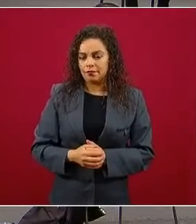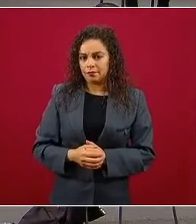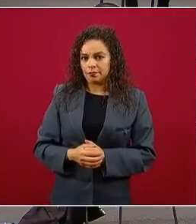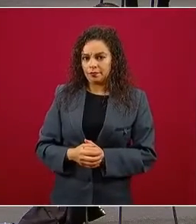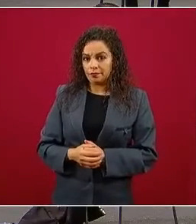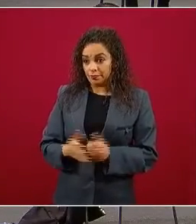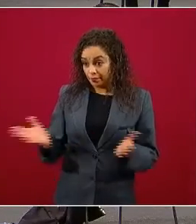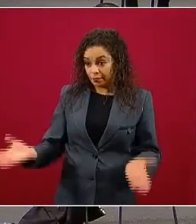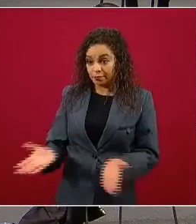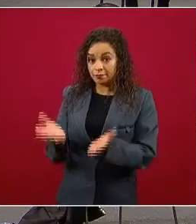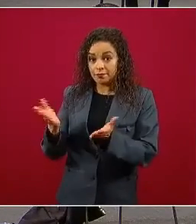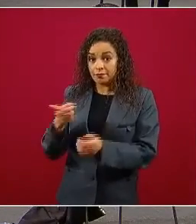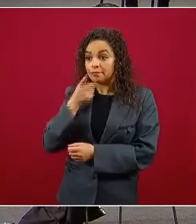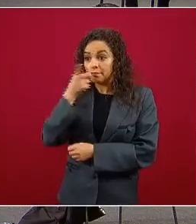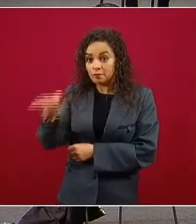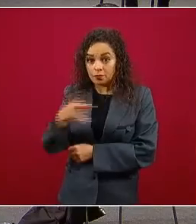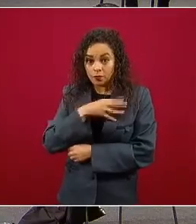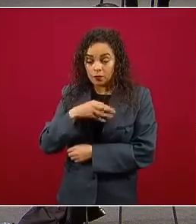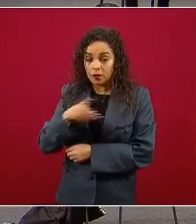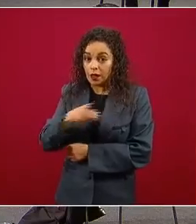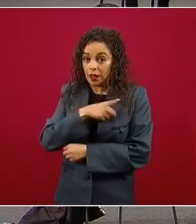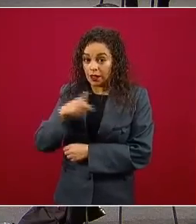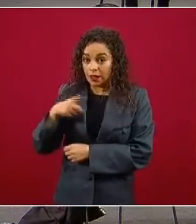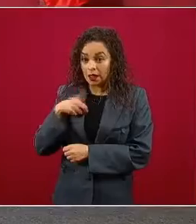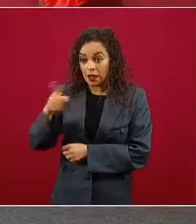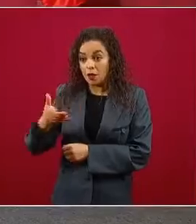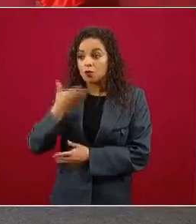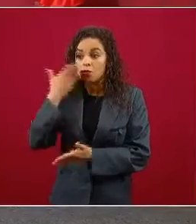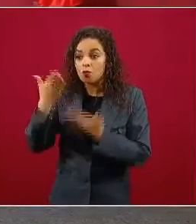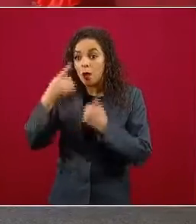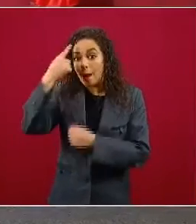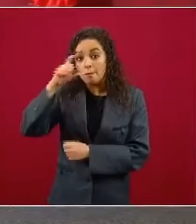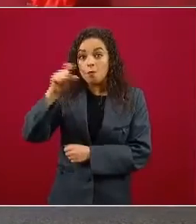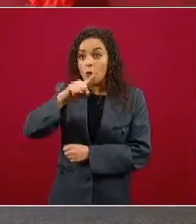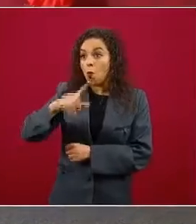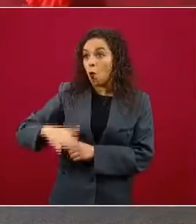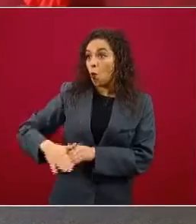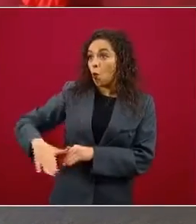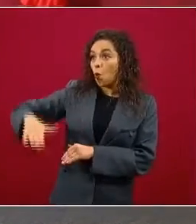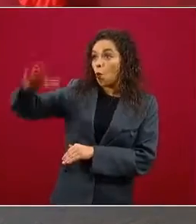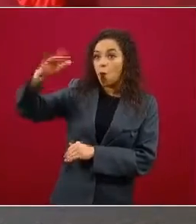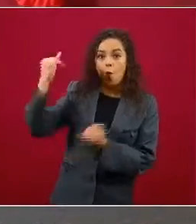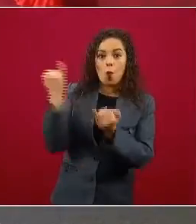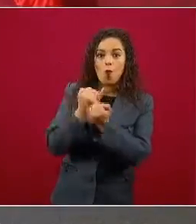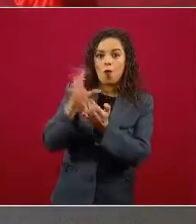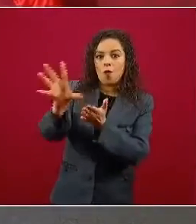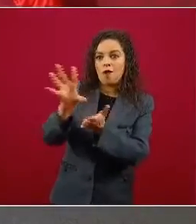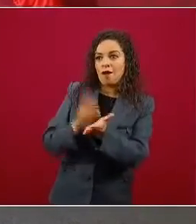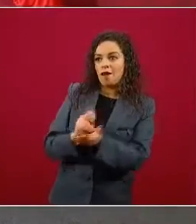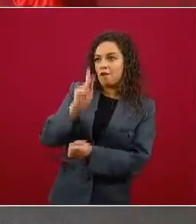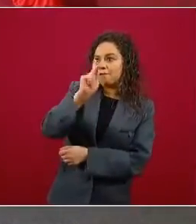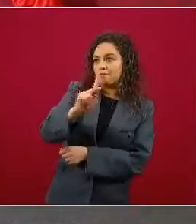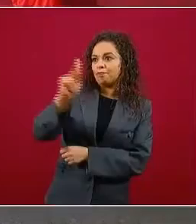que cuando seas grande seas como don fulano, un reverendo ladrón.